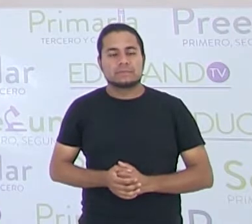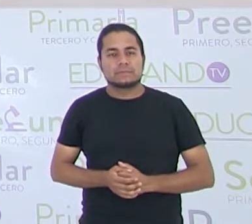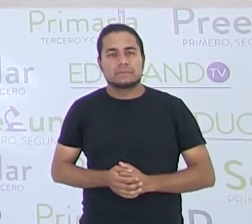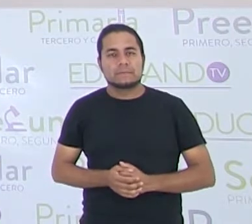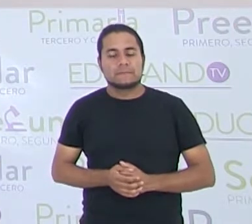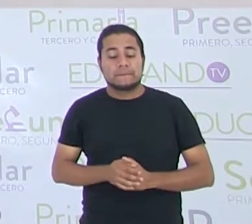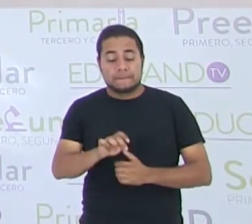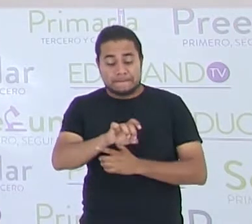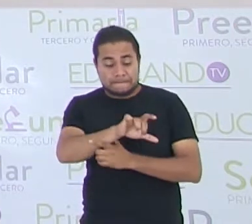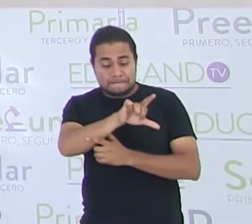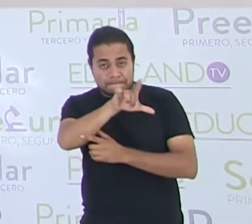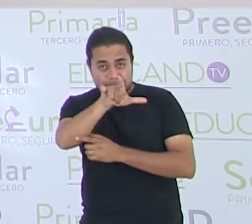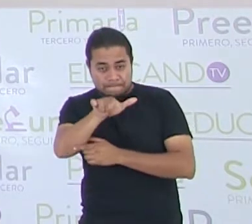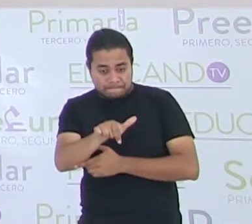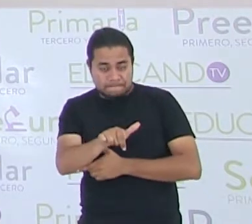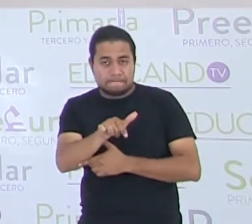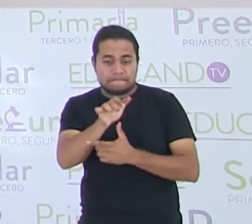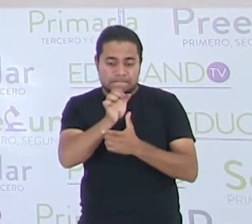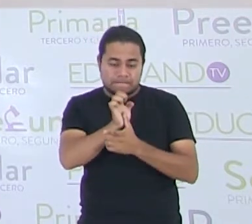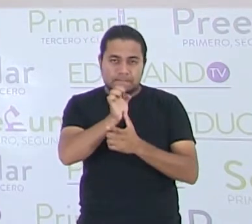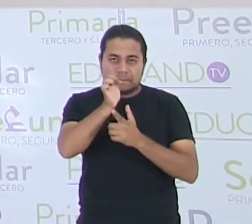Y entonces,